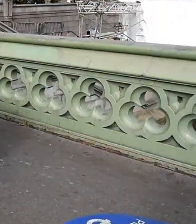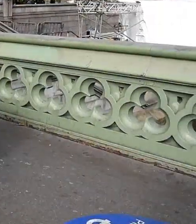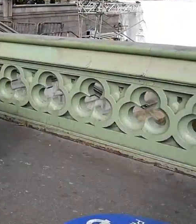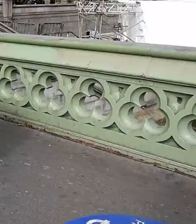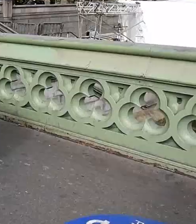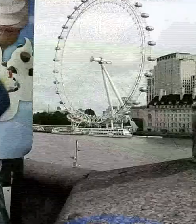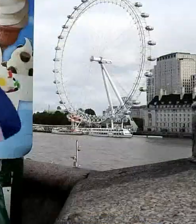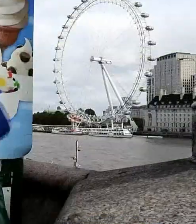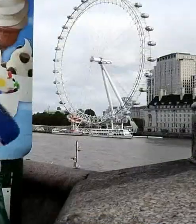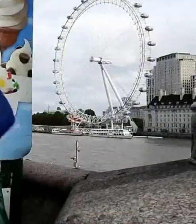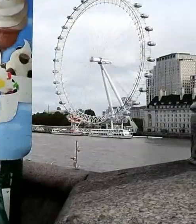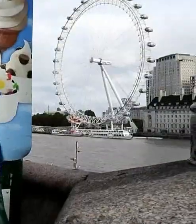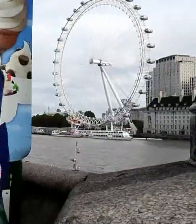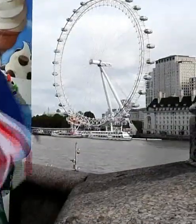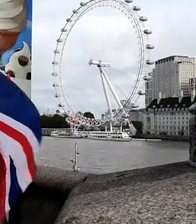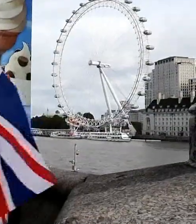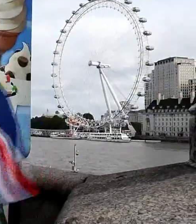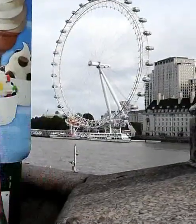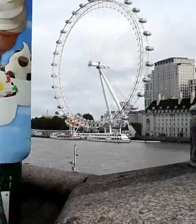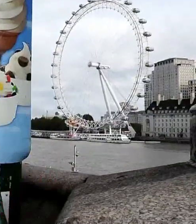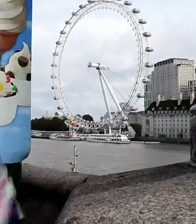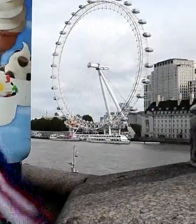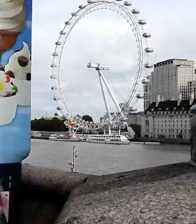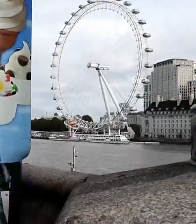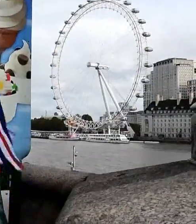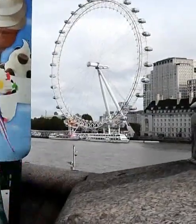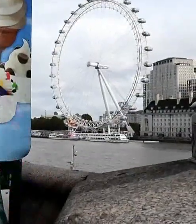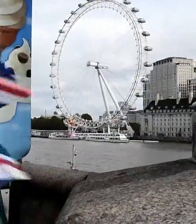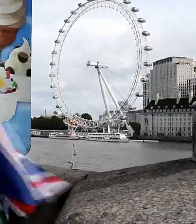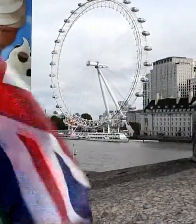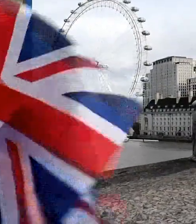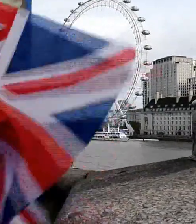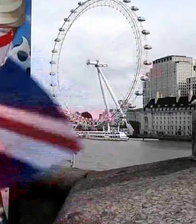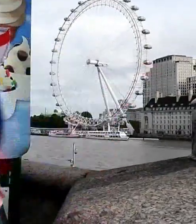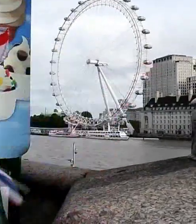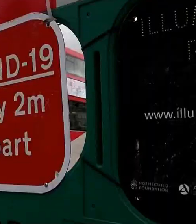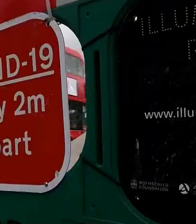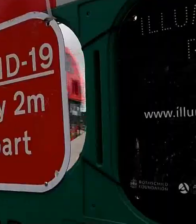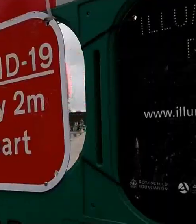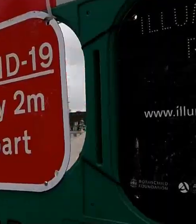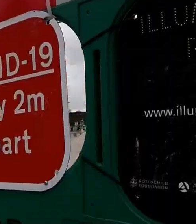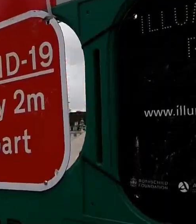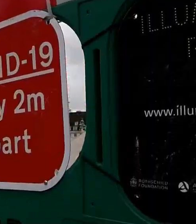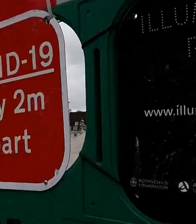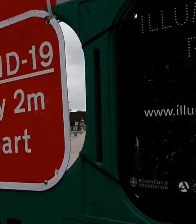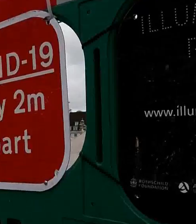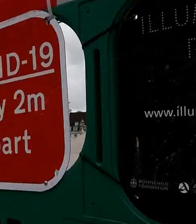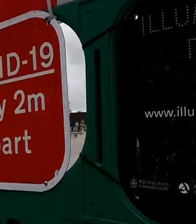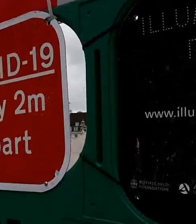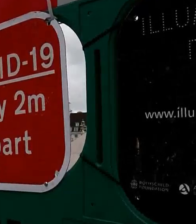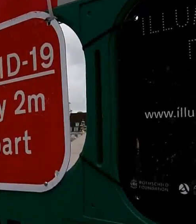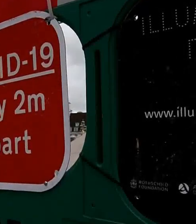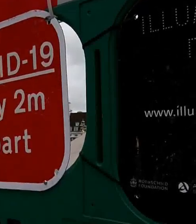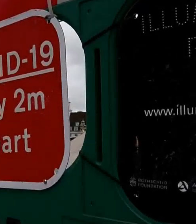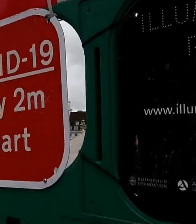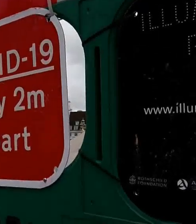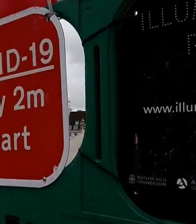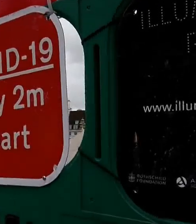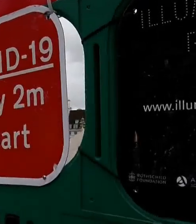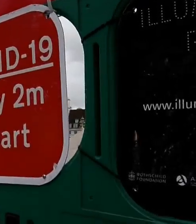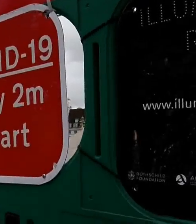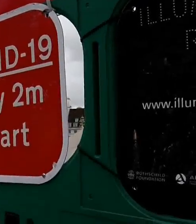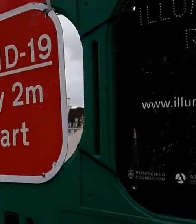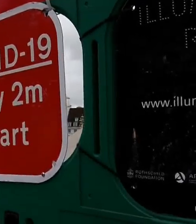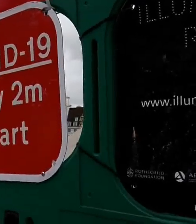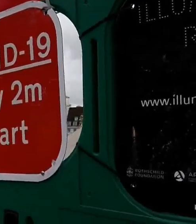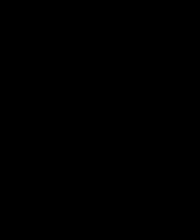jueves hasta el 2 de diciembre por los alarmantes datos de la pandemia de la cob y 19 esta medida que pone fin a la estrategia de